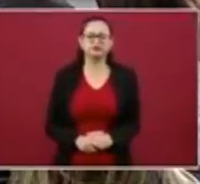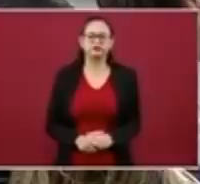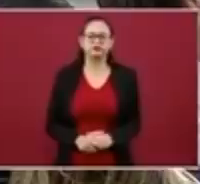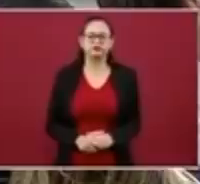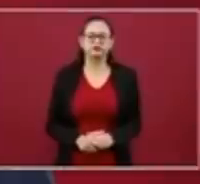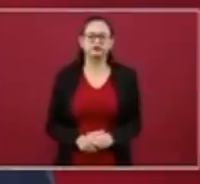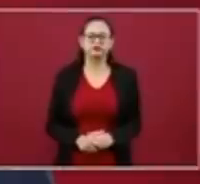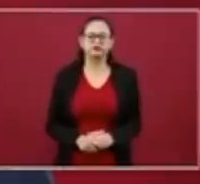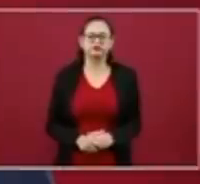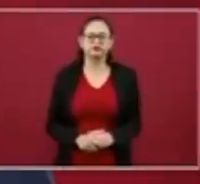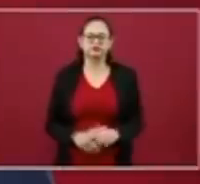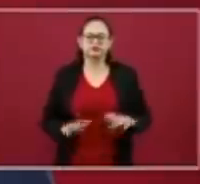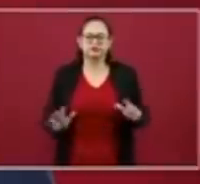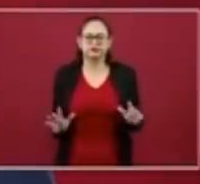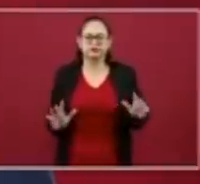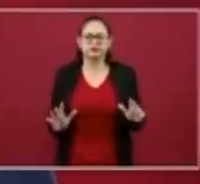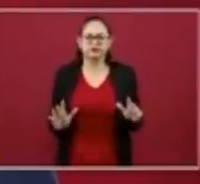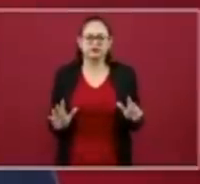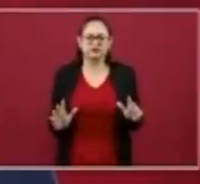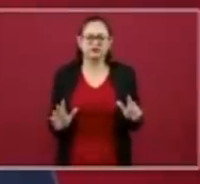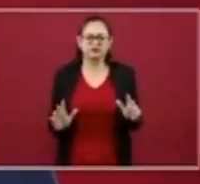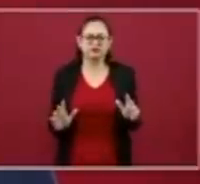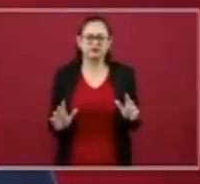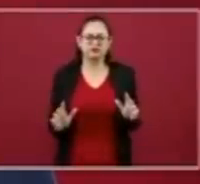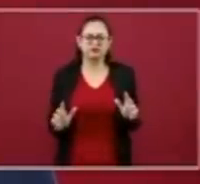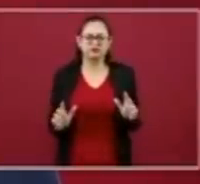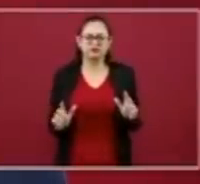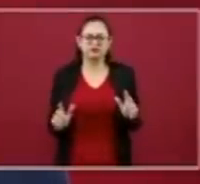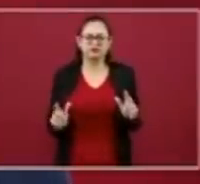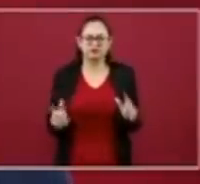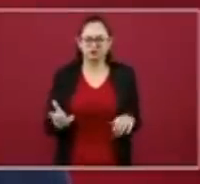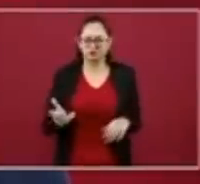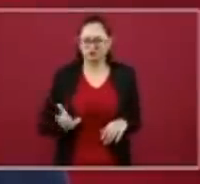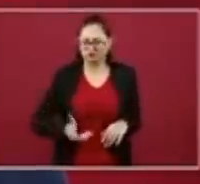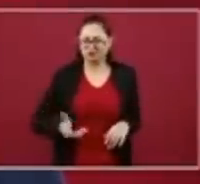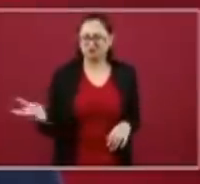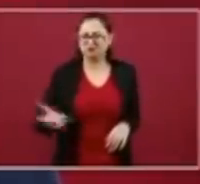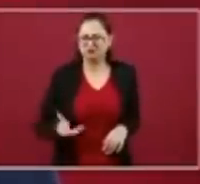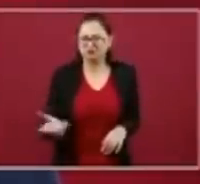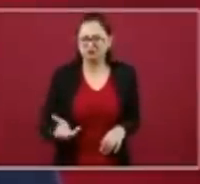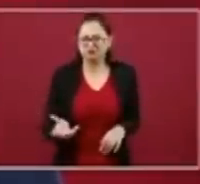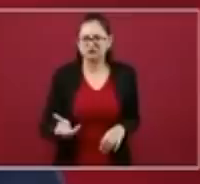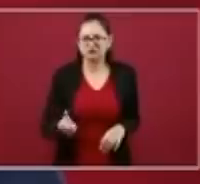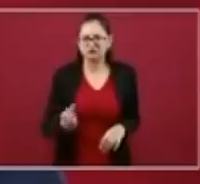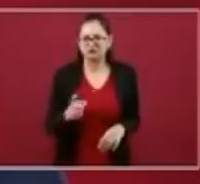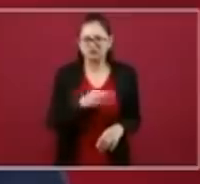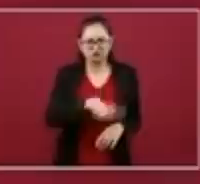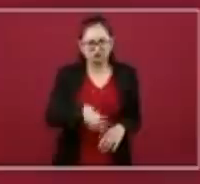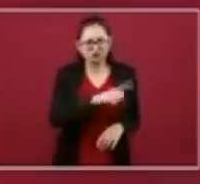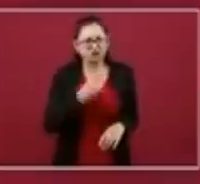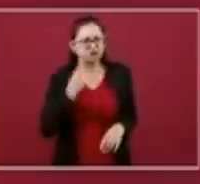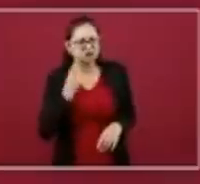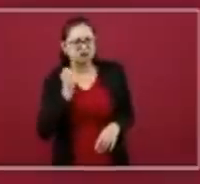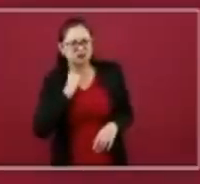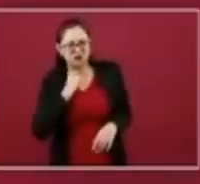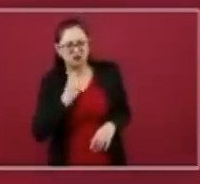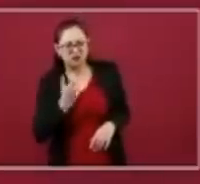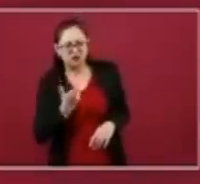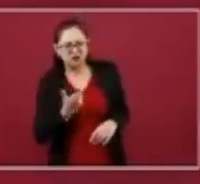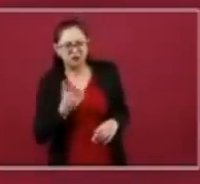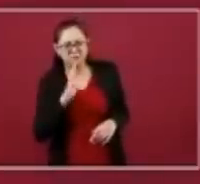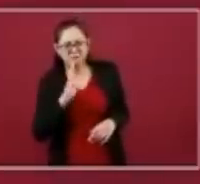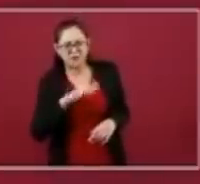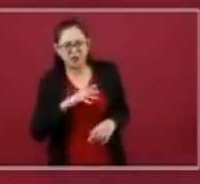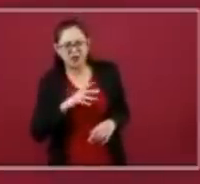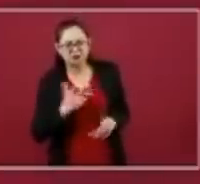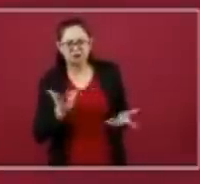y el porqué de la actuación de los legisladores. Y